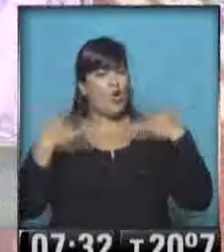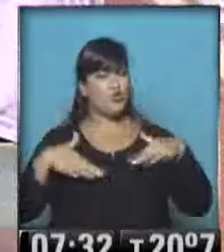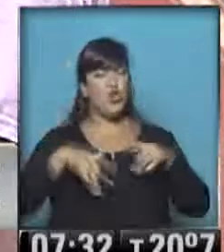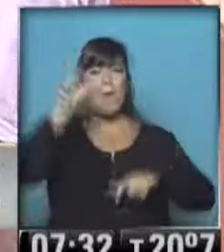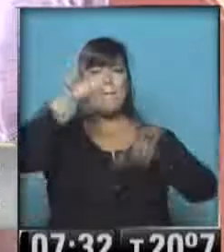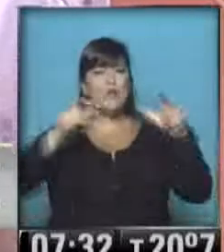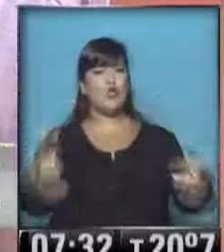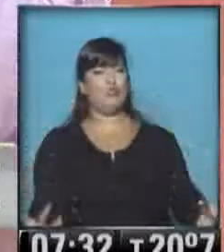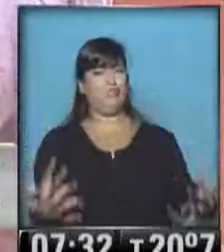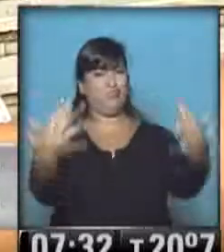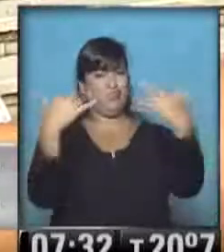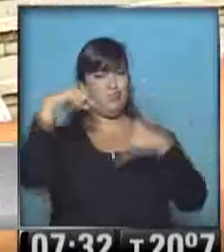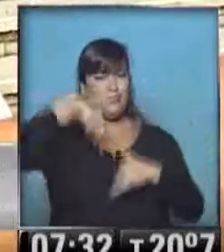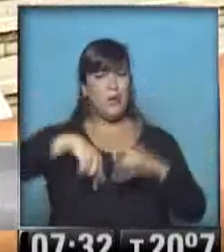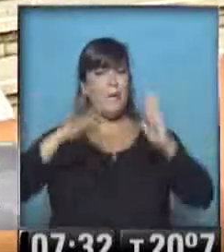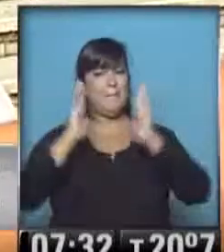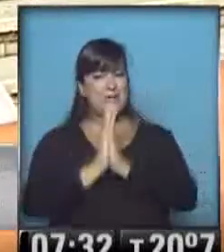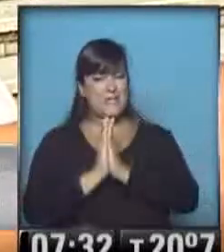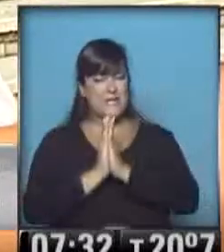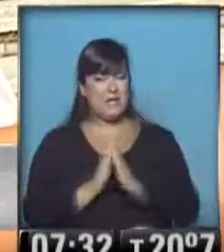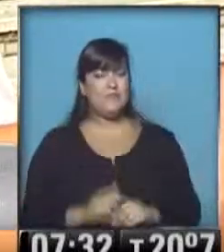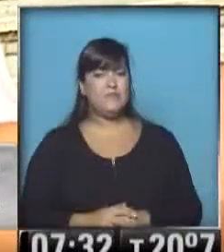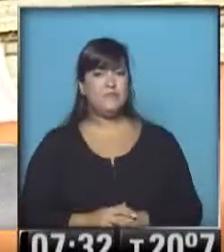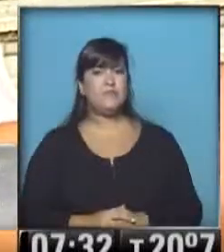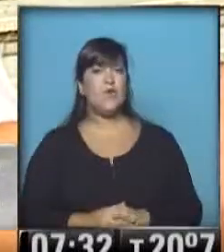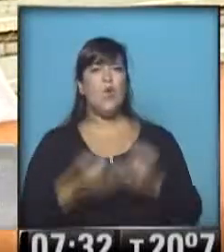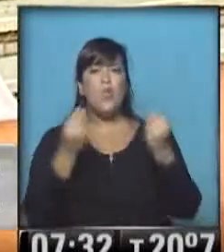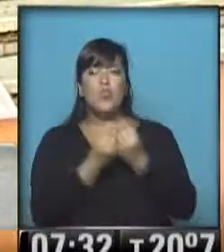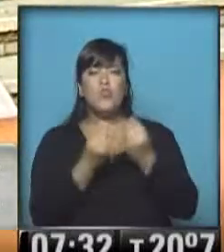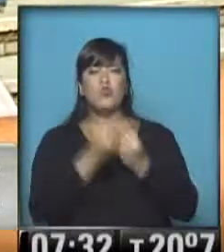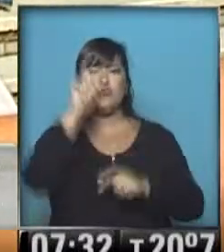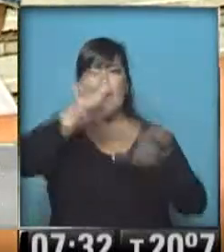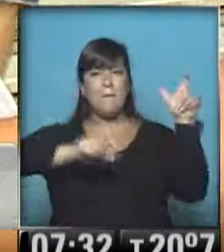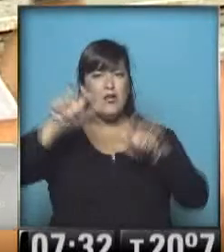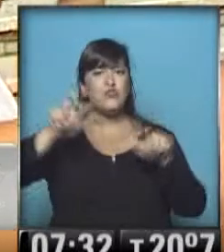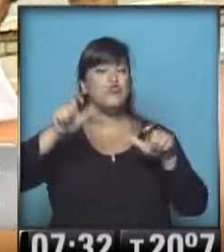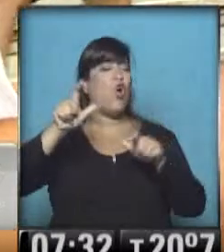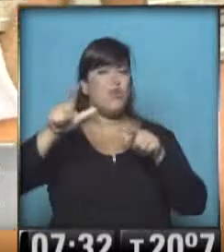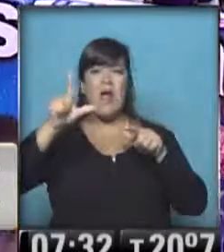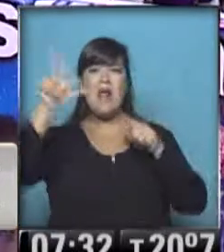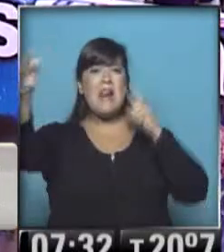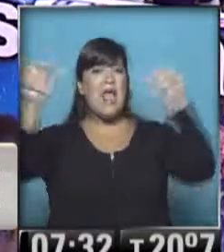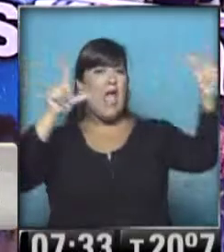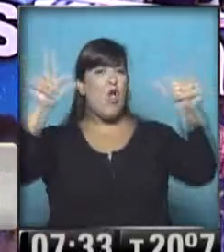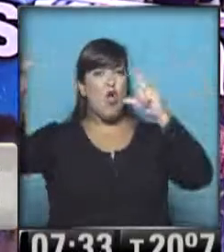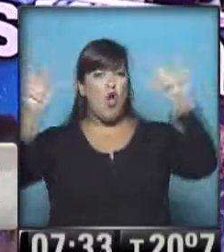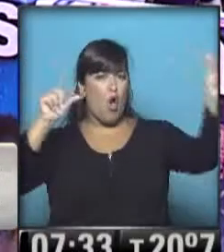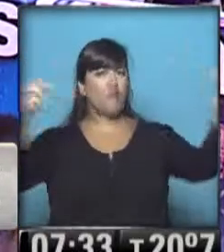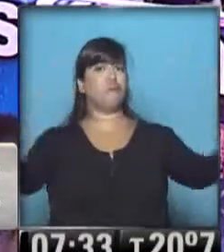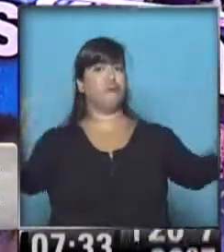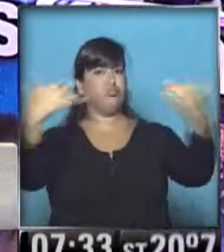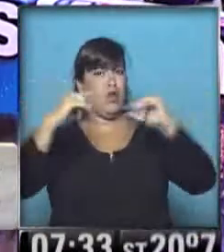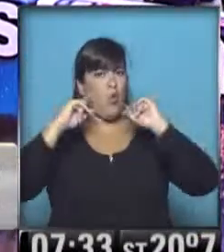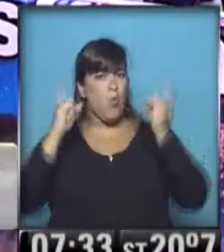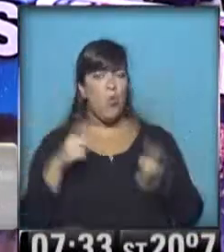ciudadanos acompañaron esta celebración, esta misa. Muchos ciudadanos de lugares muy distantes de esta capital federal nos